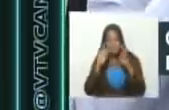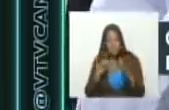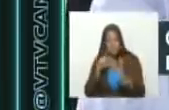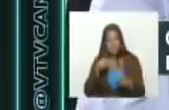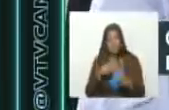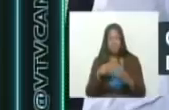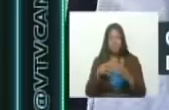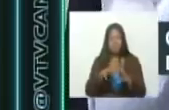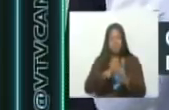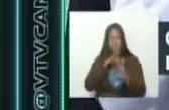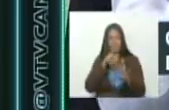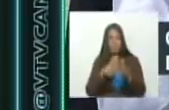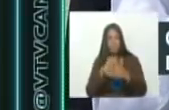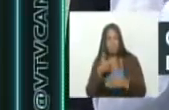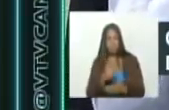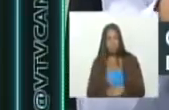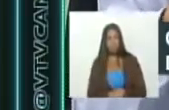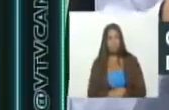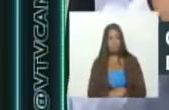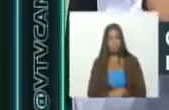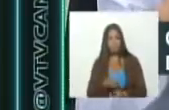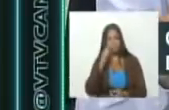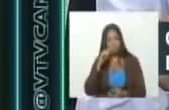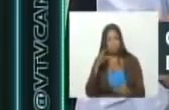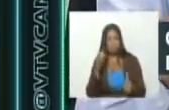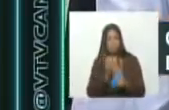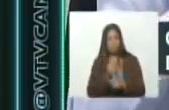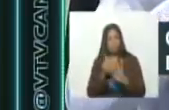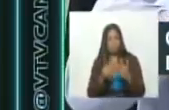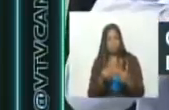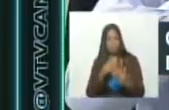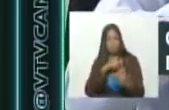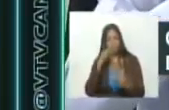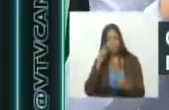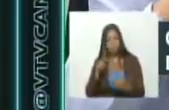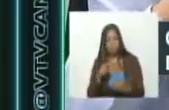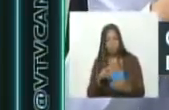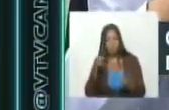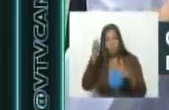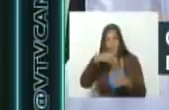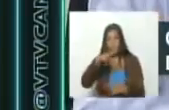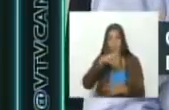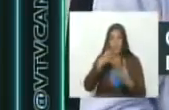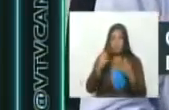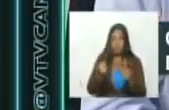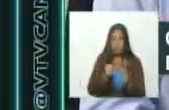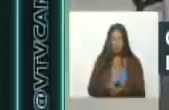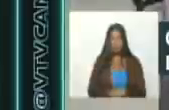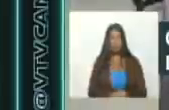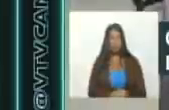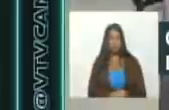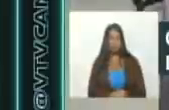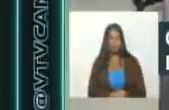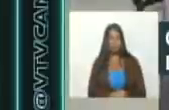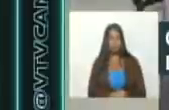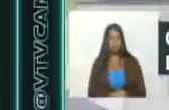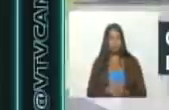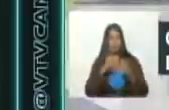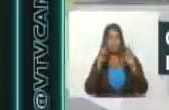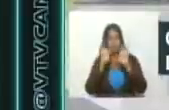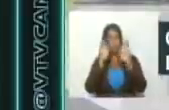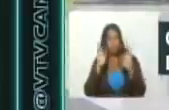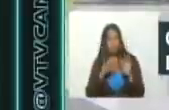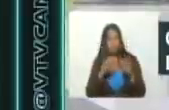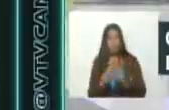de acumulación de esa riqueza, y por eso se da esta gran polémica, pero el pueblo entiende. Ahora, diputado, en esta nueva etapa de la